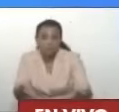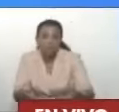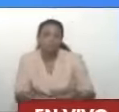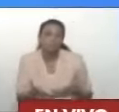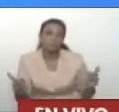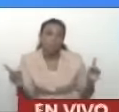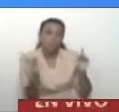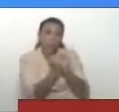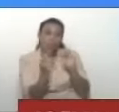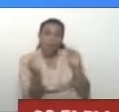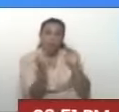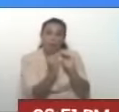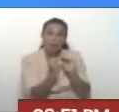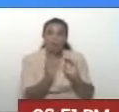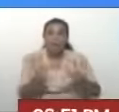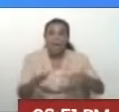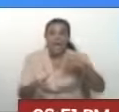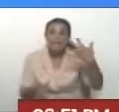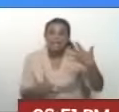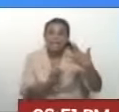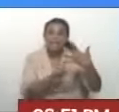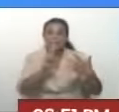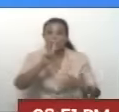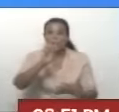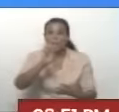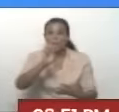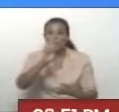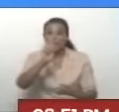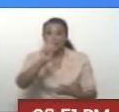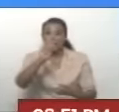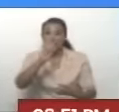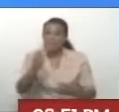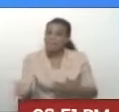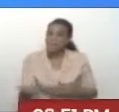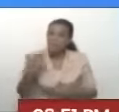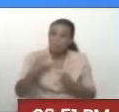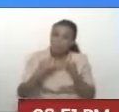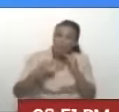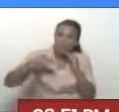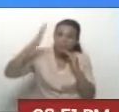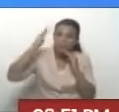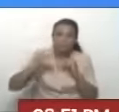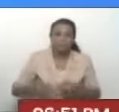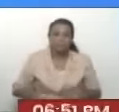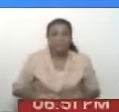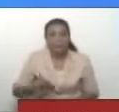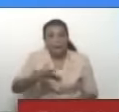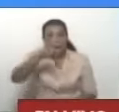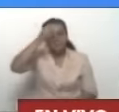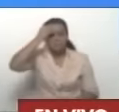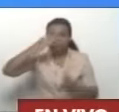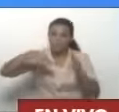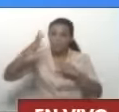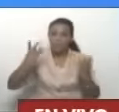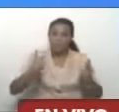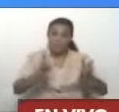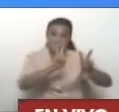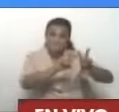la juventud. Y ahora vamos al quinto vértice. Vamos a Crecer, que tiene dos programas clave: